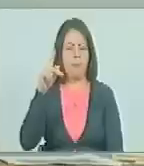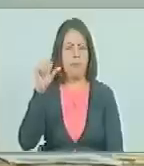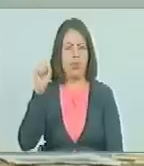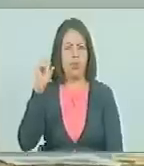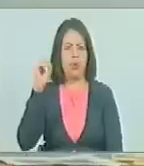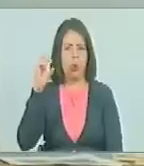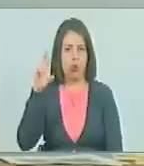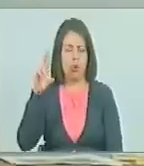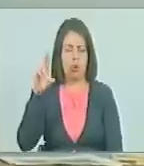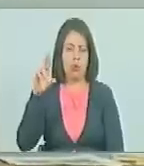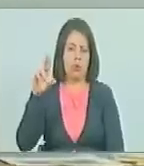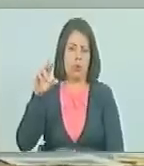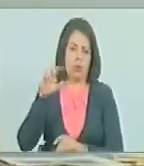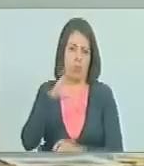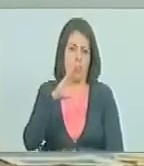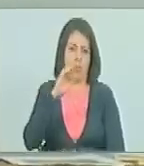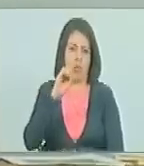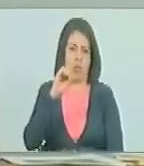Colapsar a Venezuela.